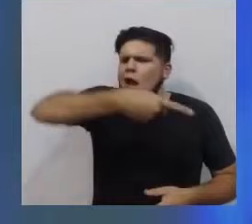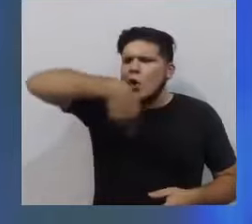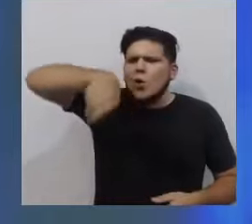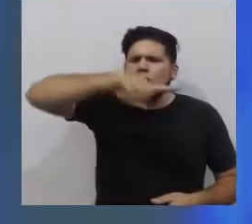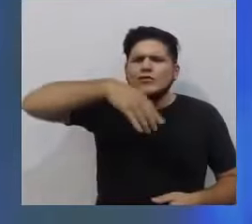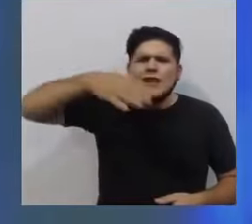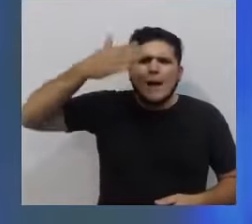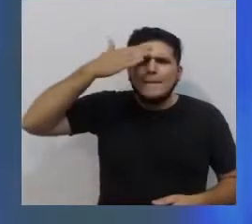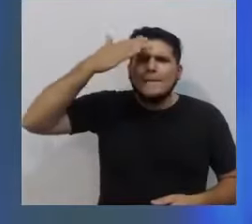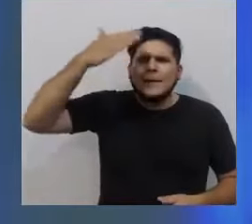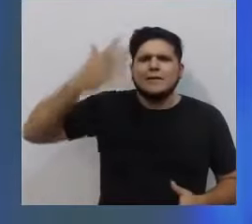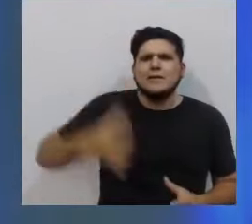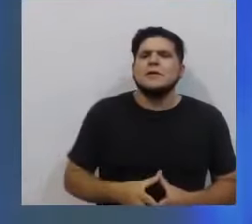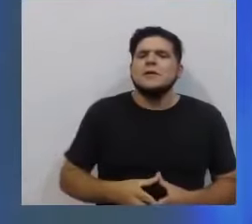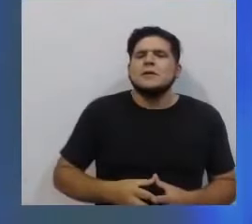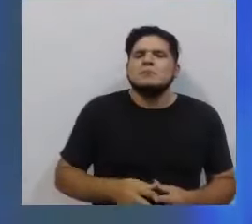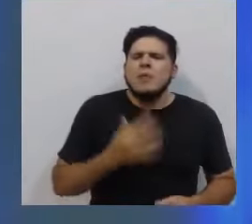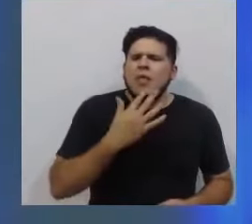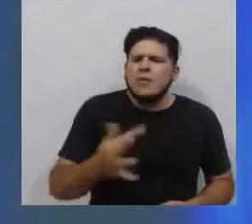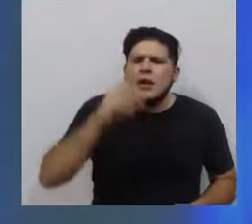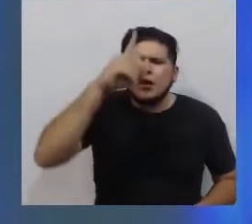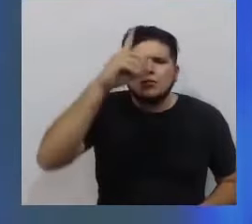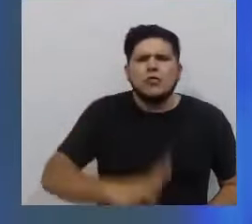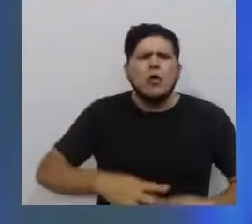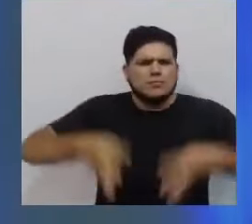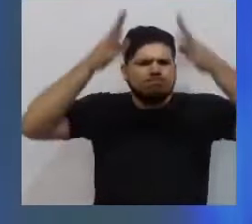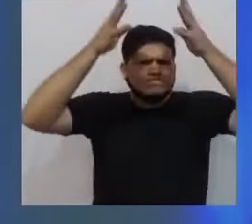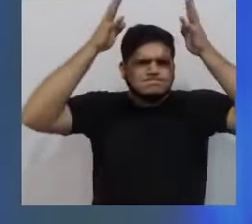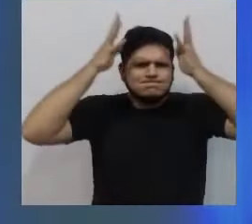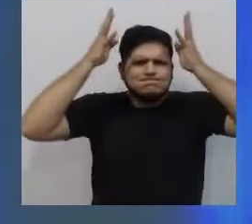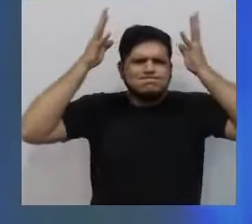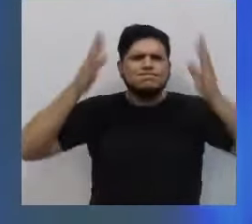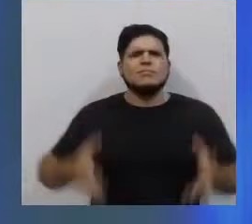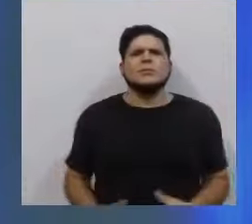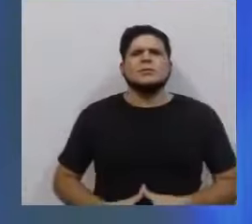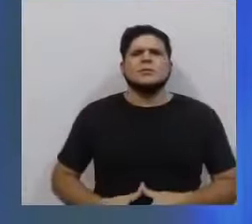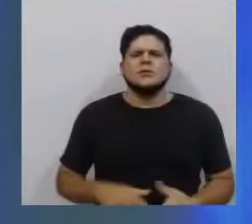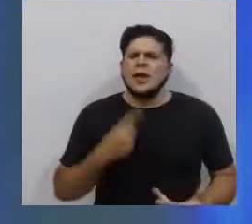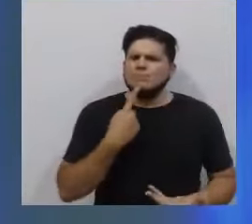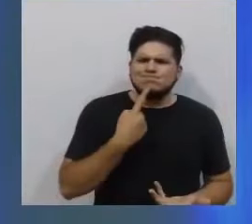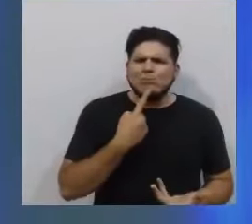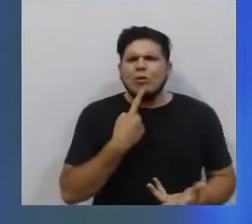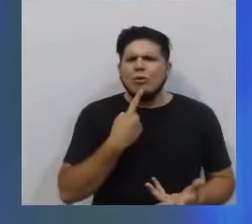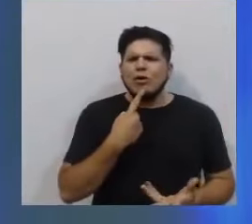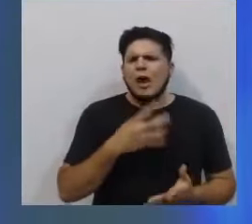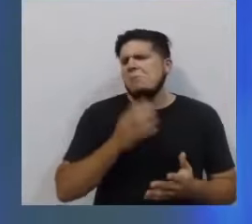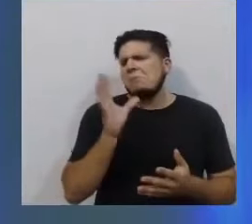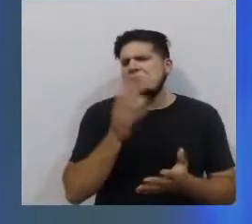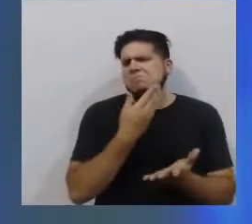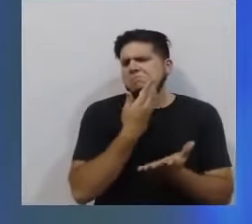y eso establece en verdades yo sé quién es él yo creo lo que es él